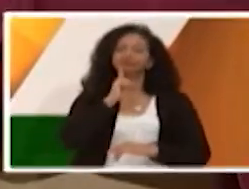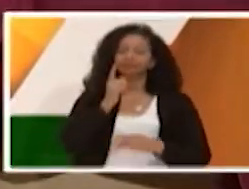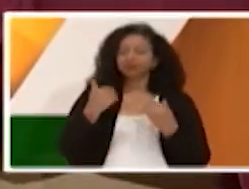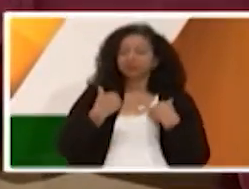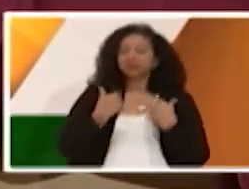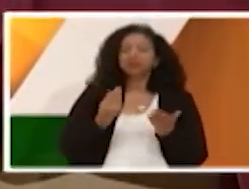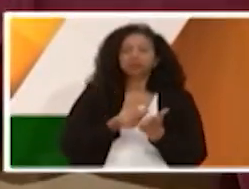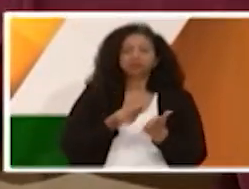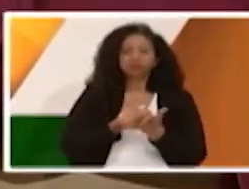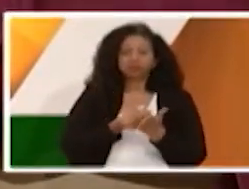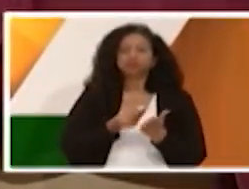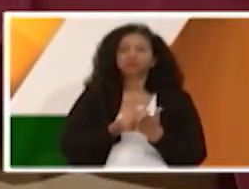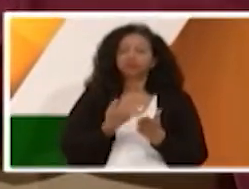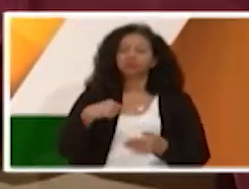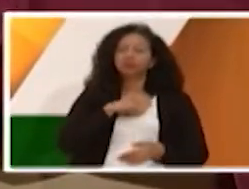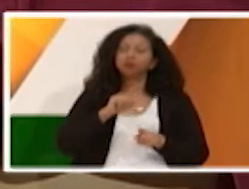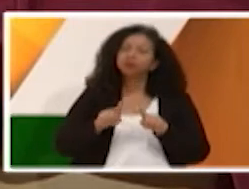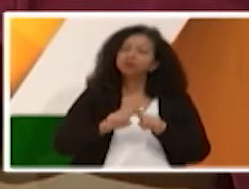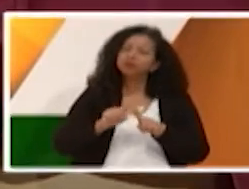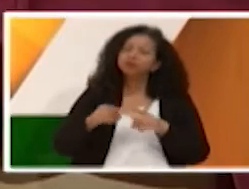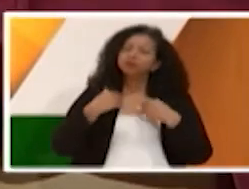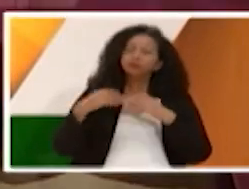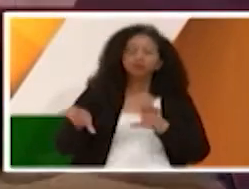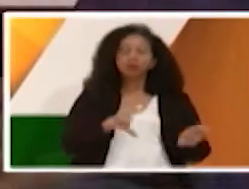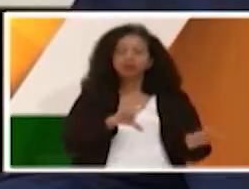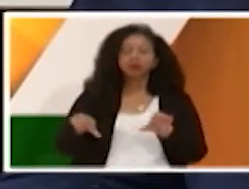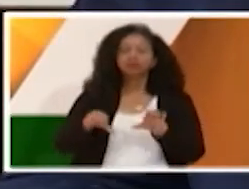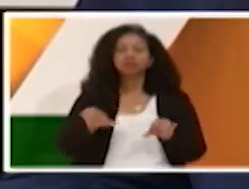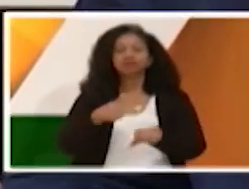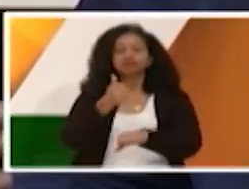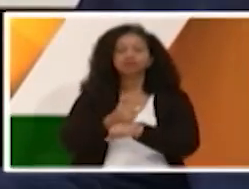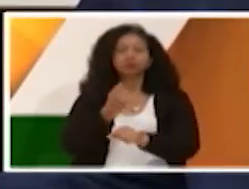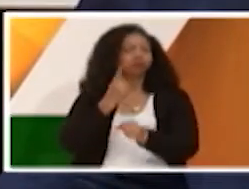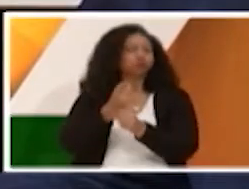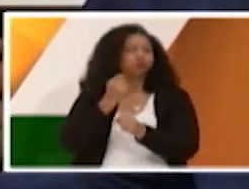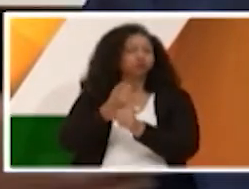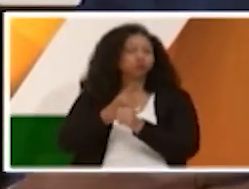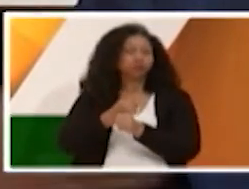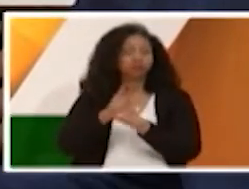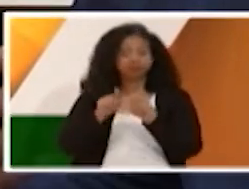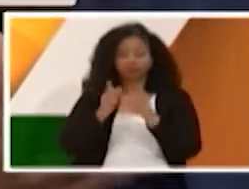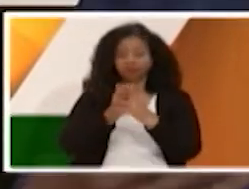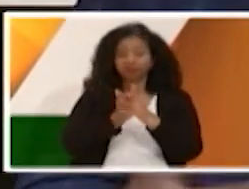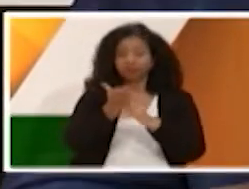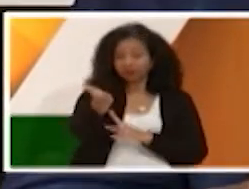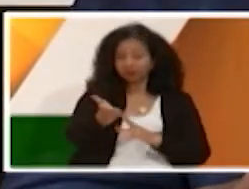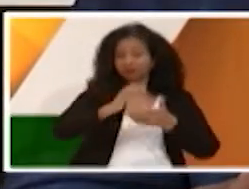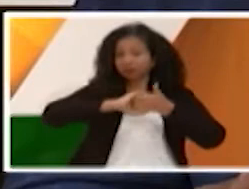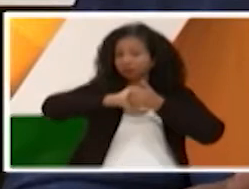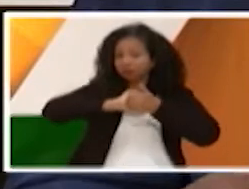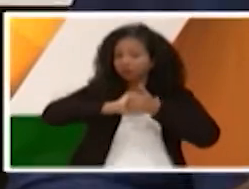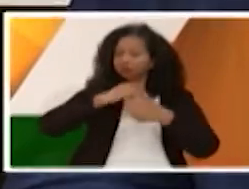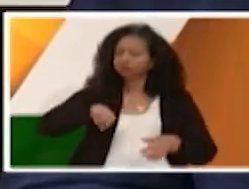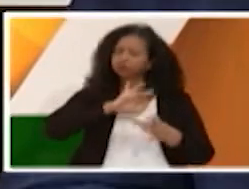Nosotros ya tenemos actividad establecida cada año, pero además a través del CONADIS, que tenemos una relación excelente